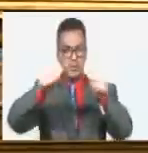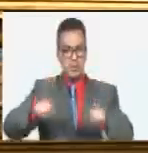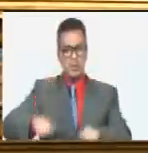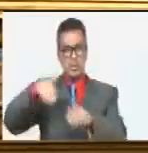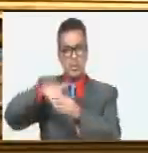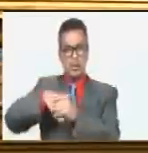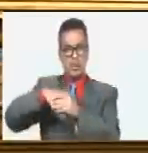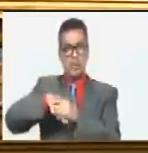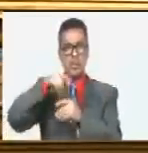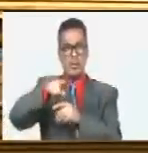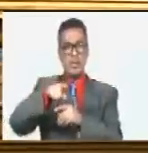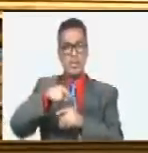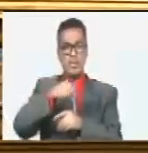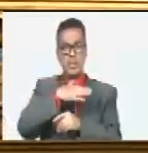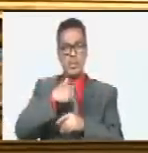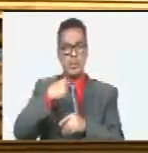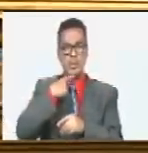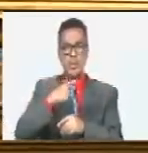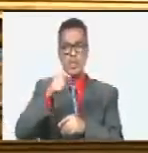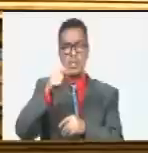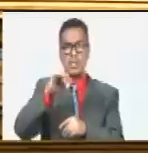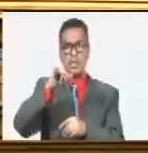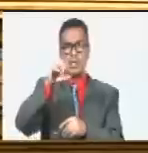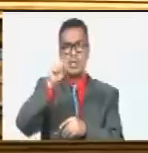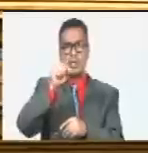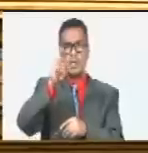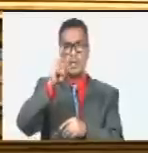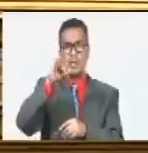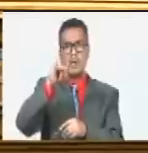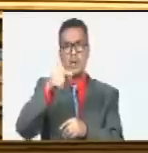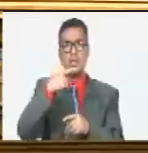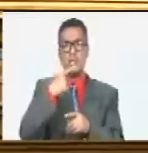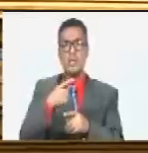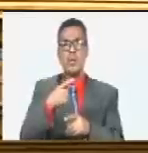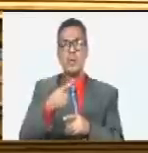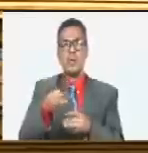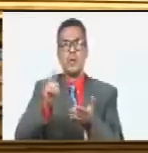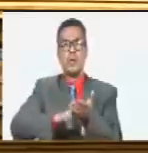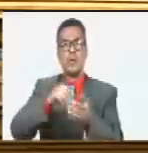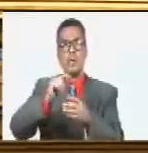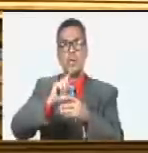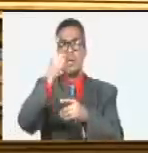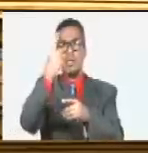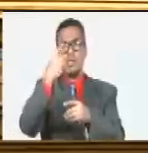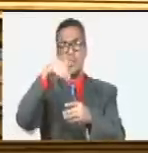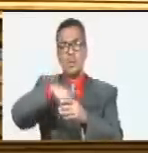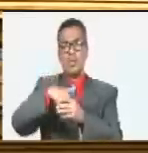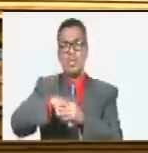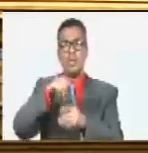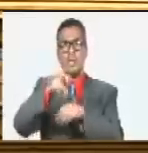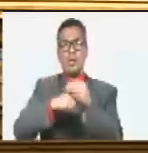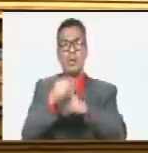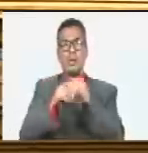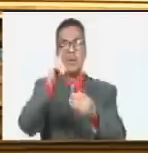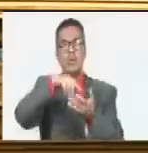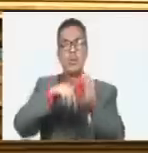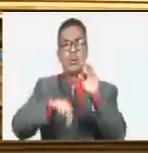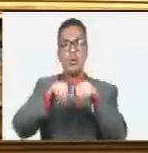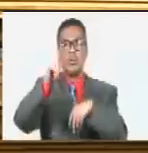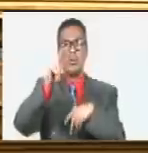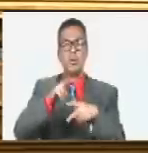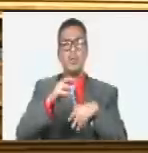que diseñó Tibisay Lucena que les haga sus elecciones primarias como se las hizo en el 2012, como se las hizo